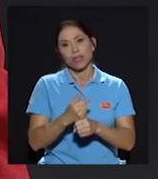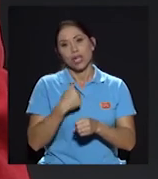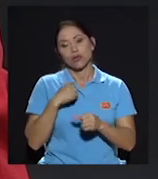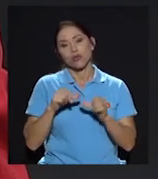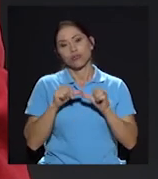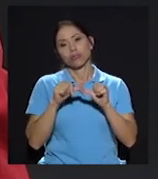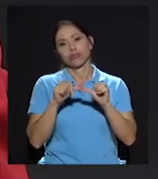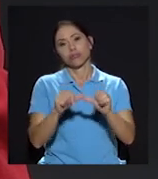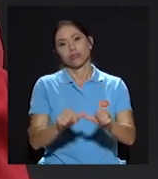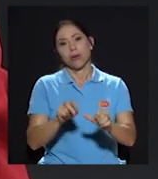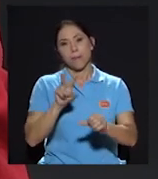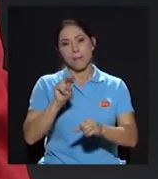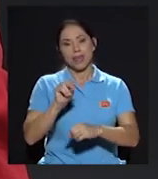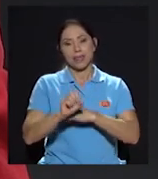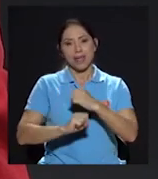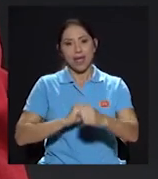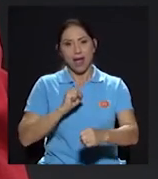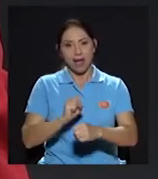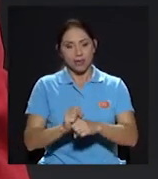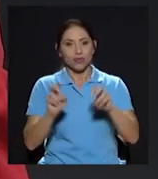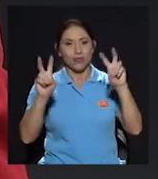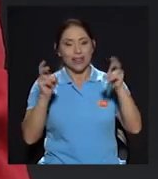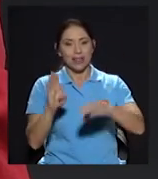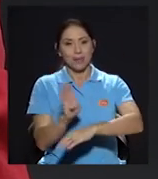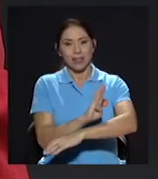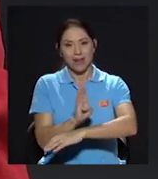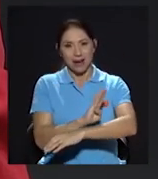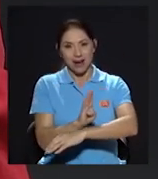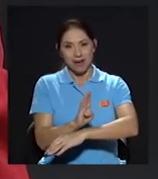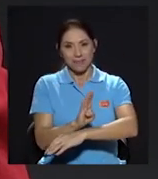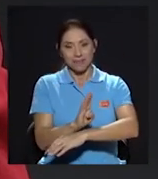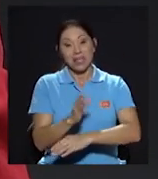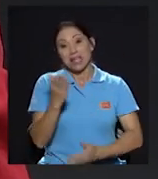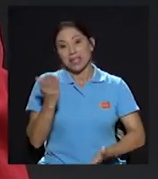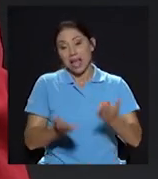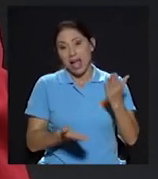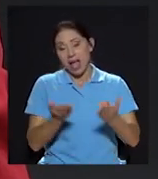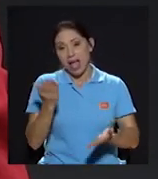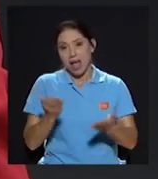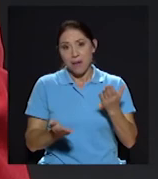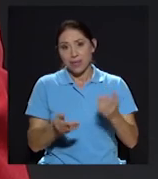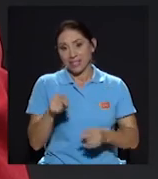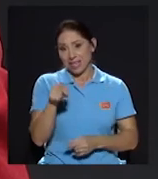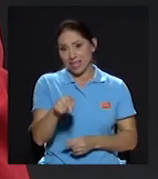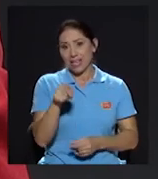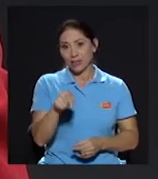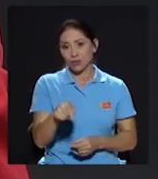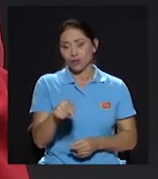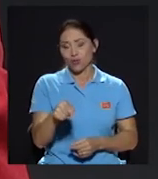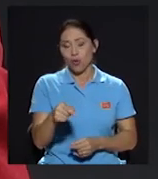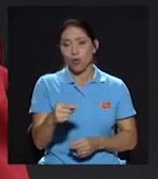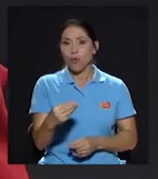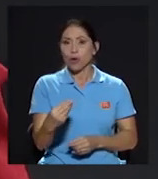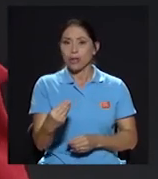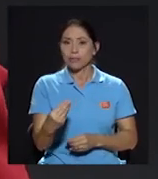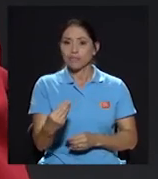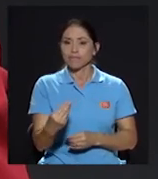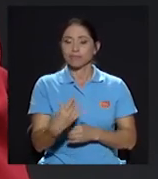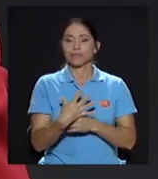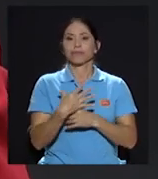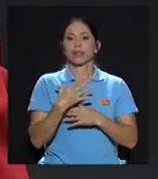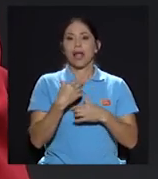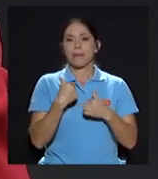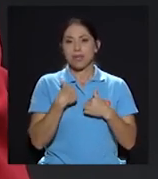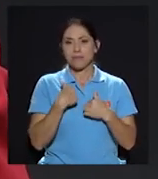20 años fue precisamente en el tema de banca y esto tal vez de alguna forma marca me marca a mí un regreso